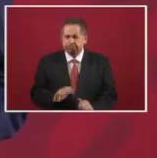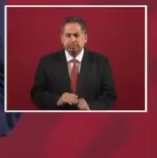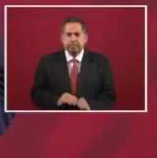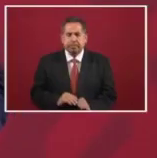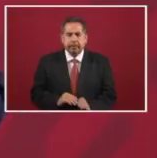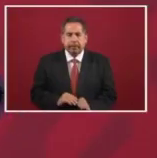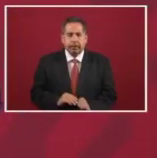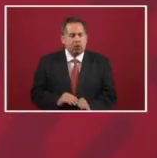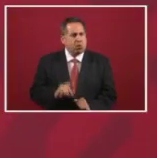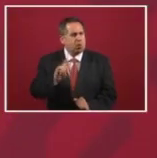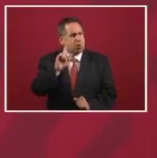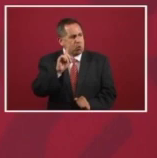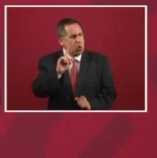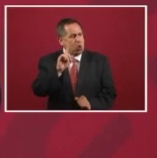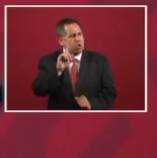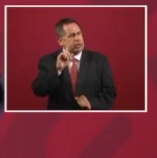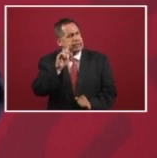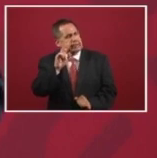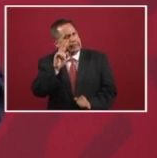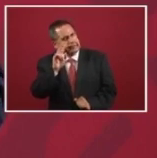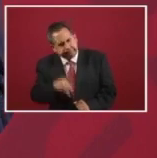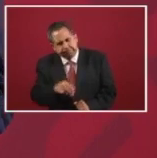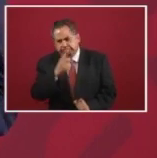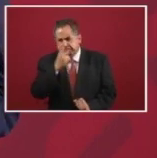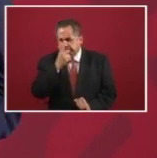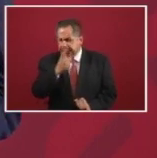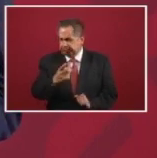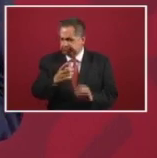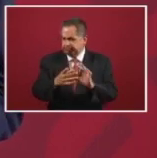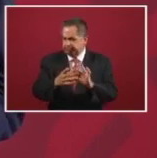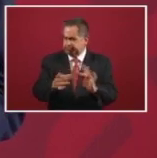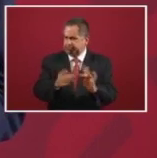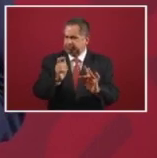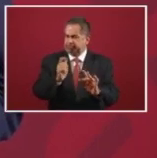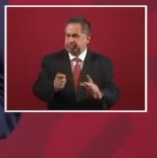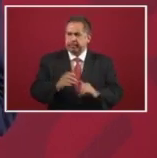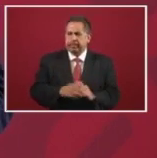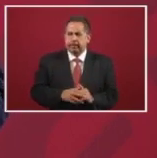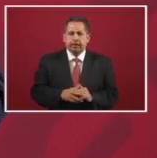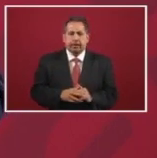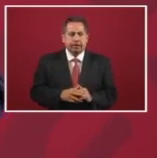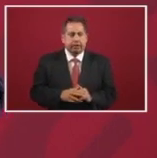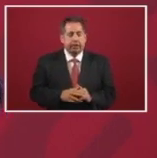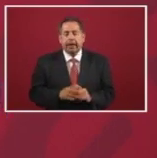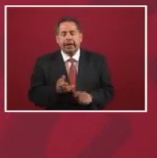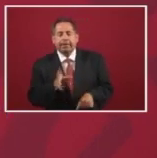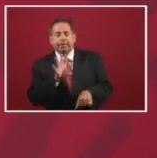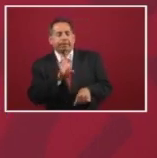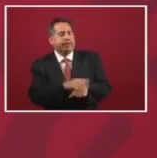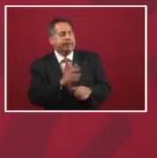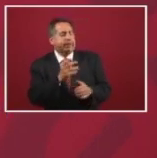Lo que sí les puedo decir es que ya no se permiten privilegios